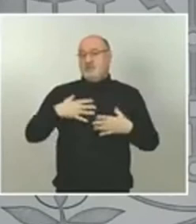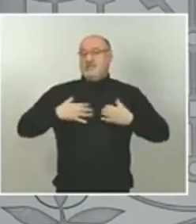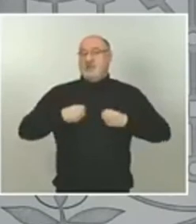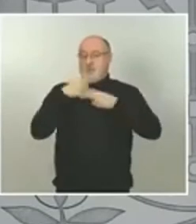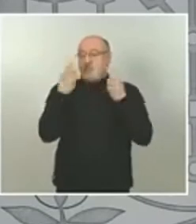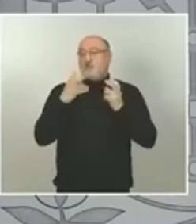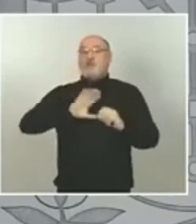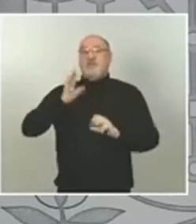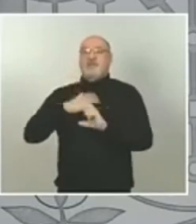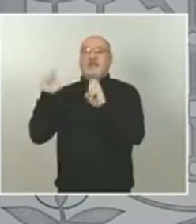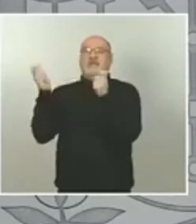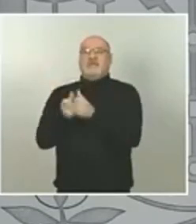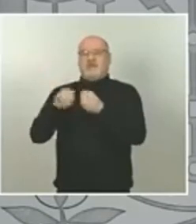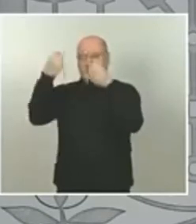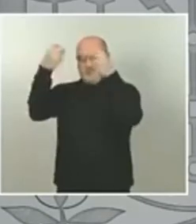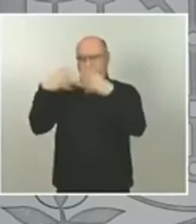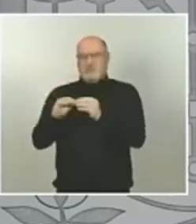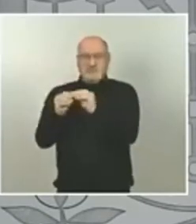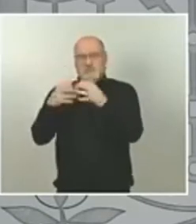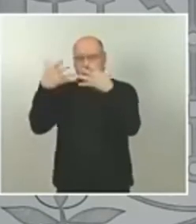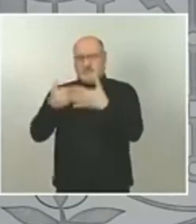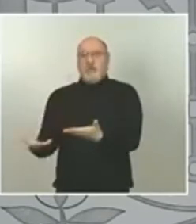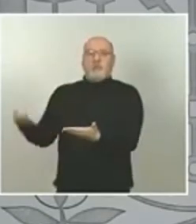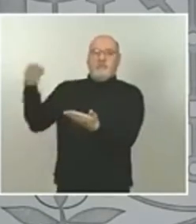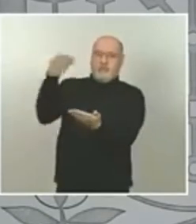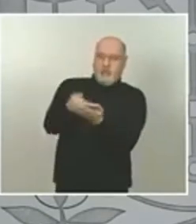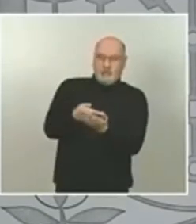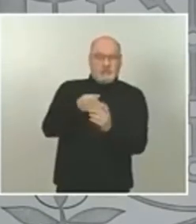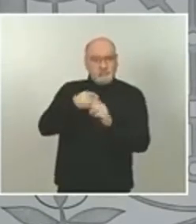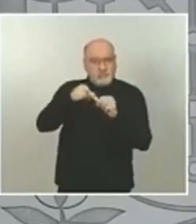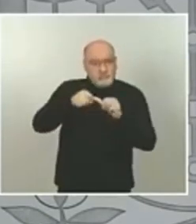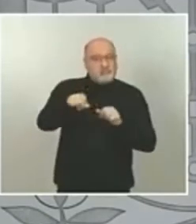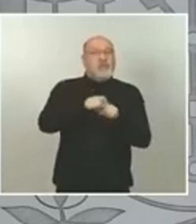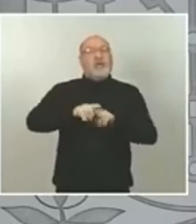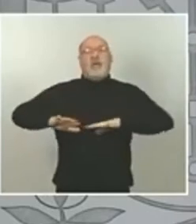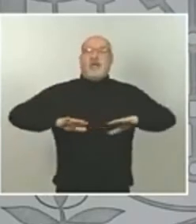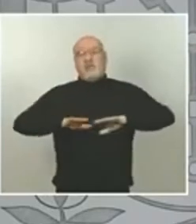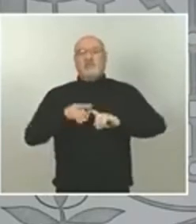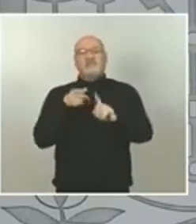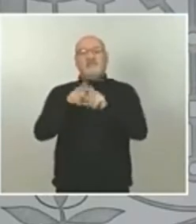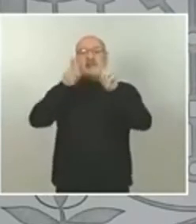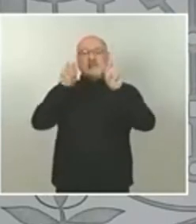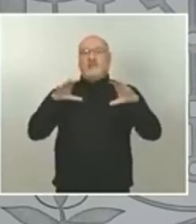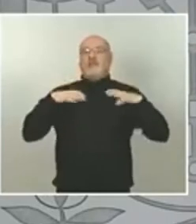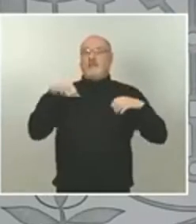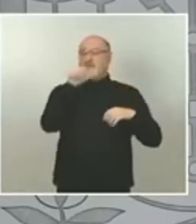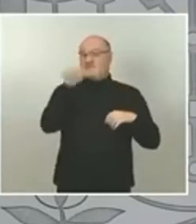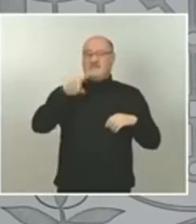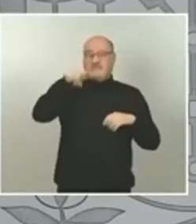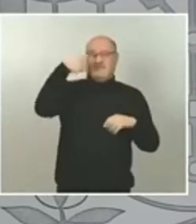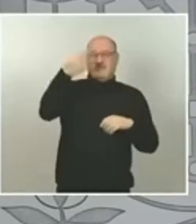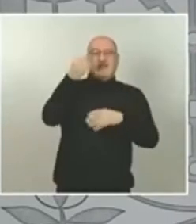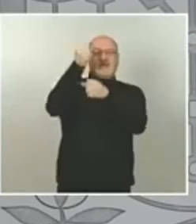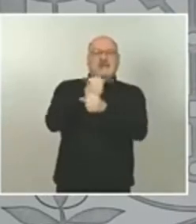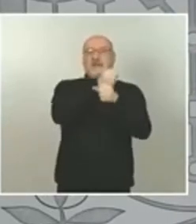finalice o haga una propuesta en relación a actuaciones a llevar a cabo con relación a la Semana Santa, y que la próxima semana en